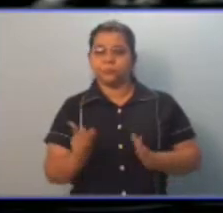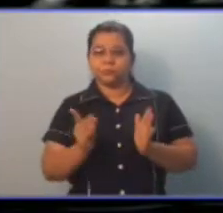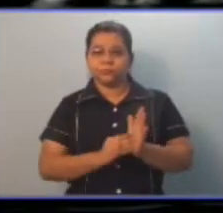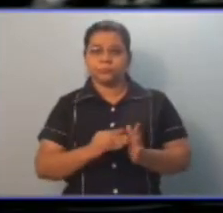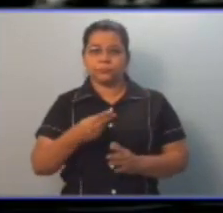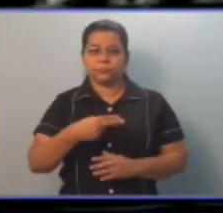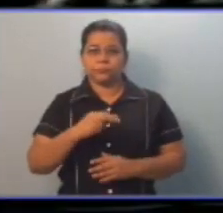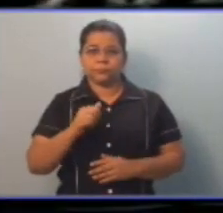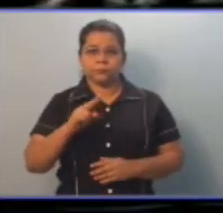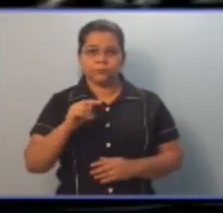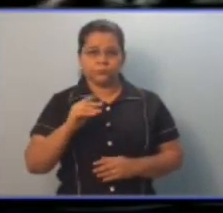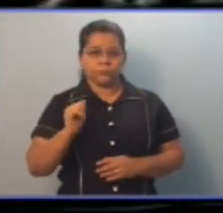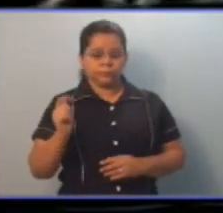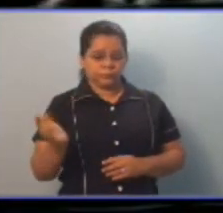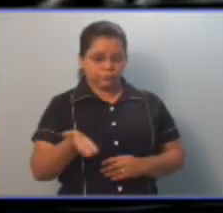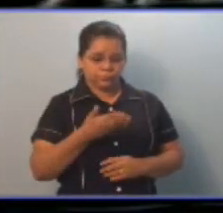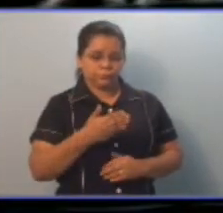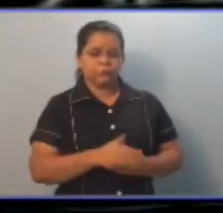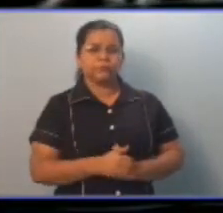Handal.